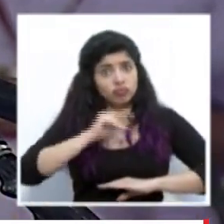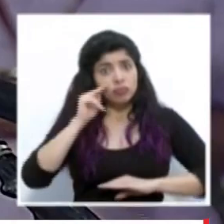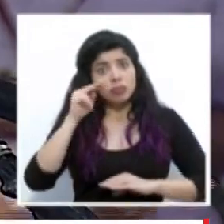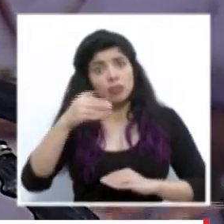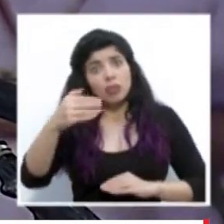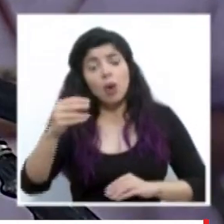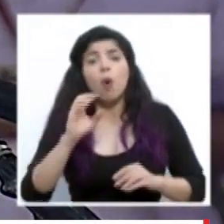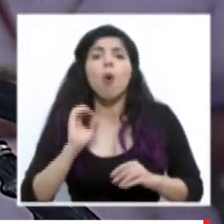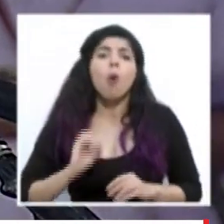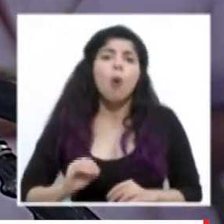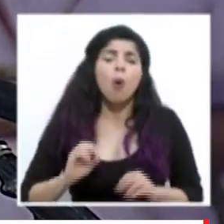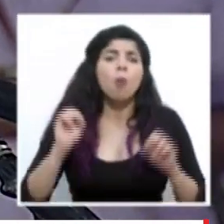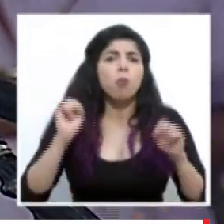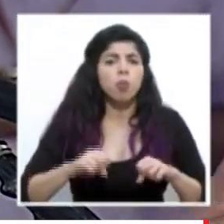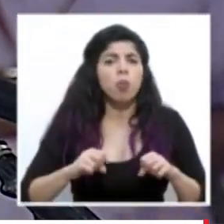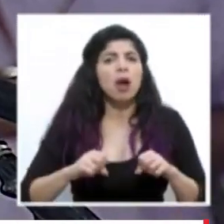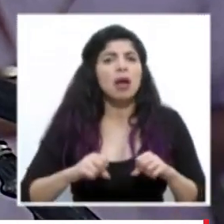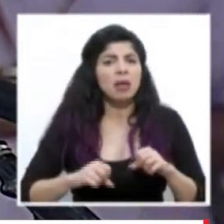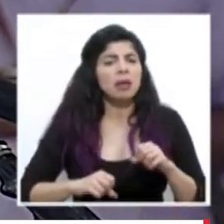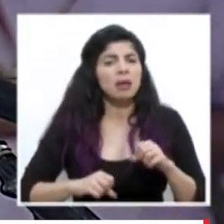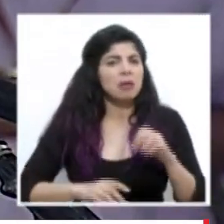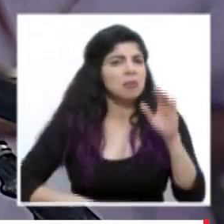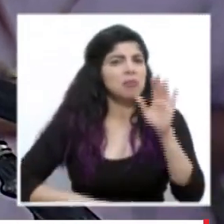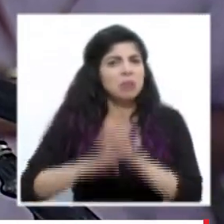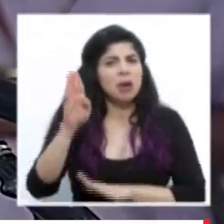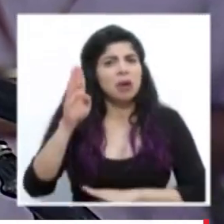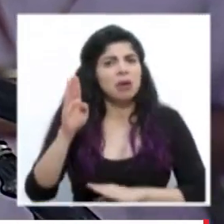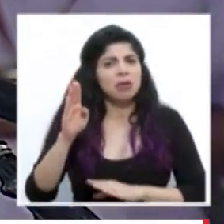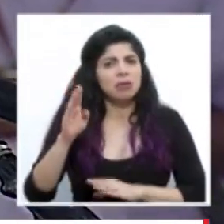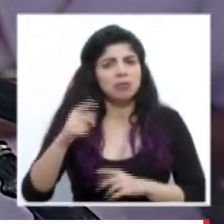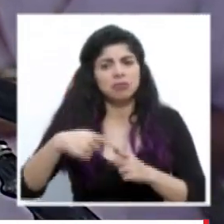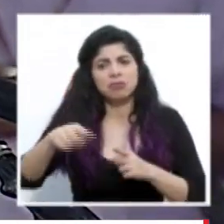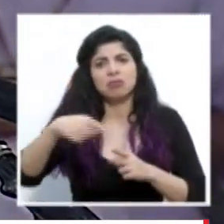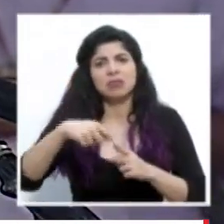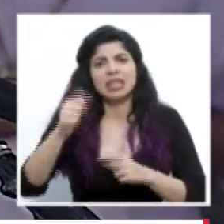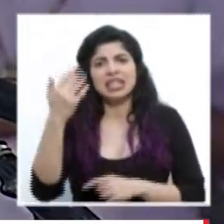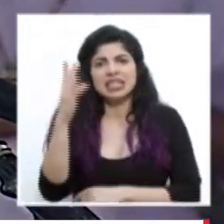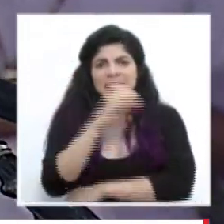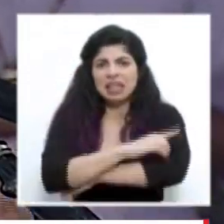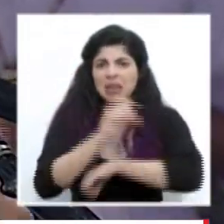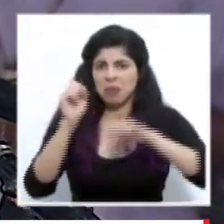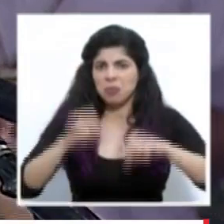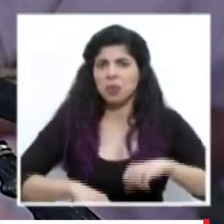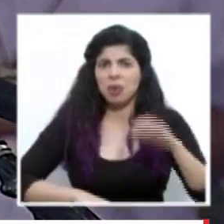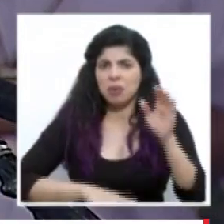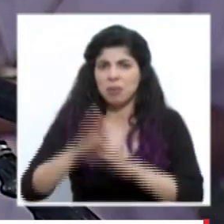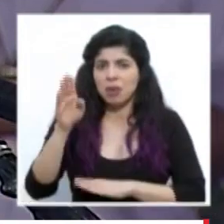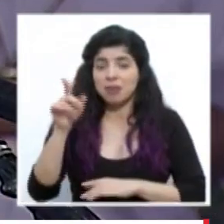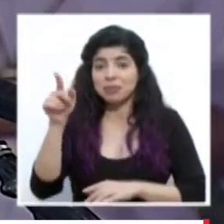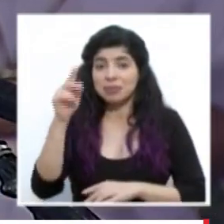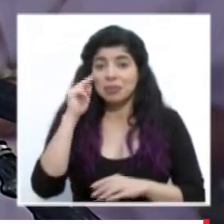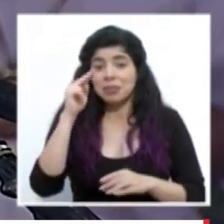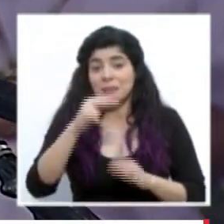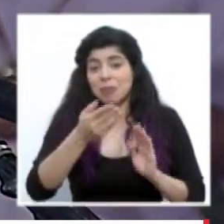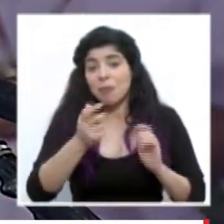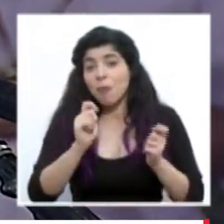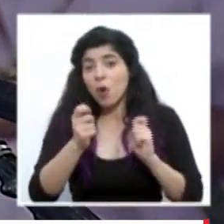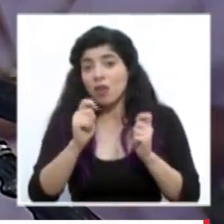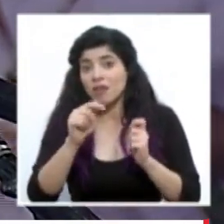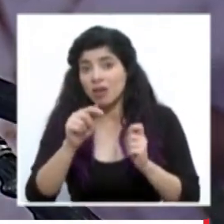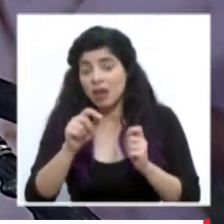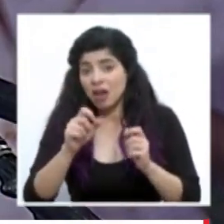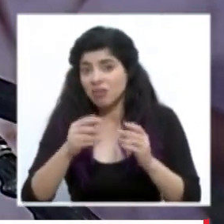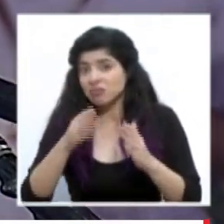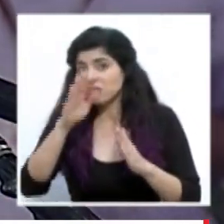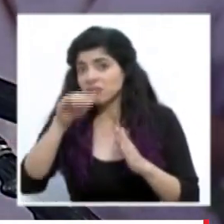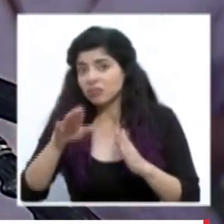creen que se pueden incrementar los números en el lapso de los próximos 15 días de esas proyecciones modificadas?